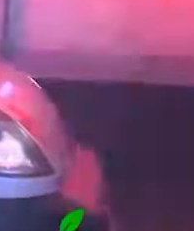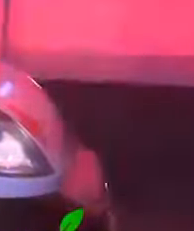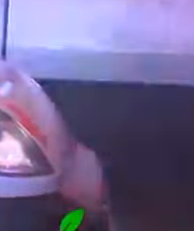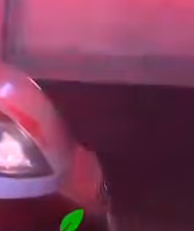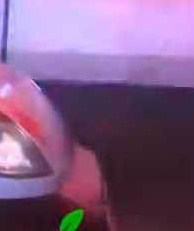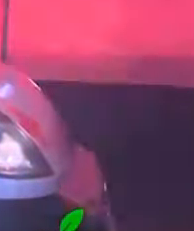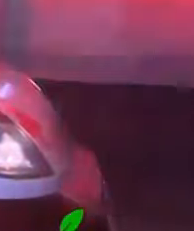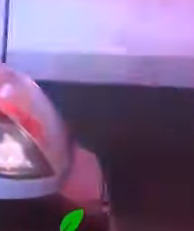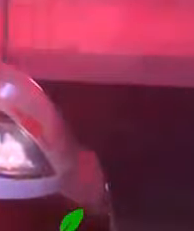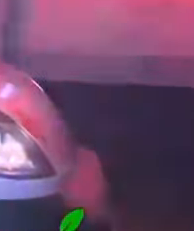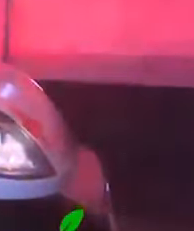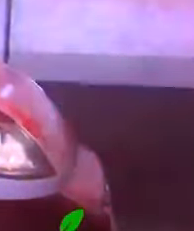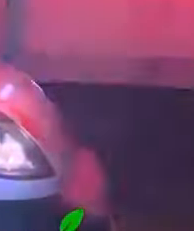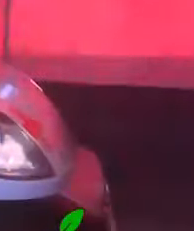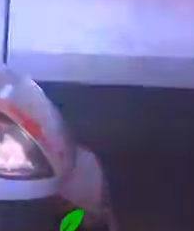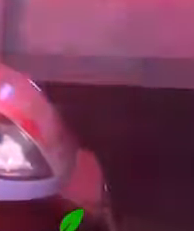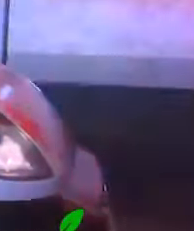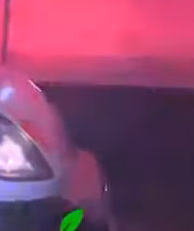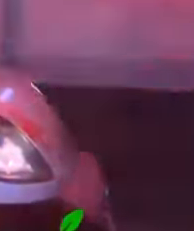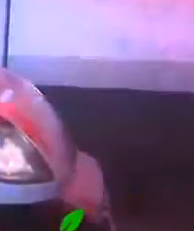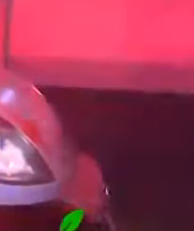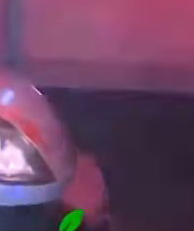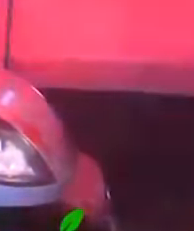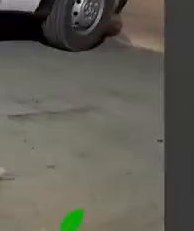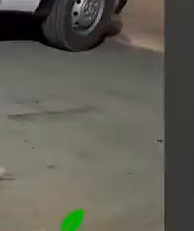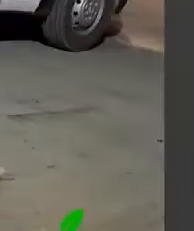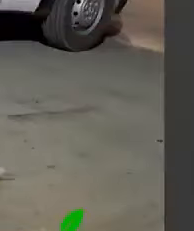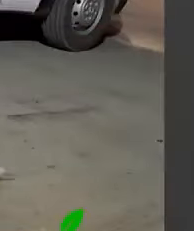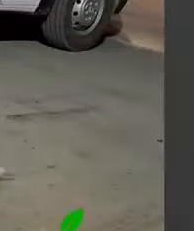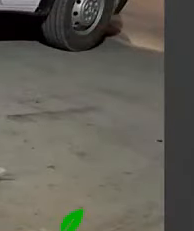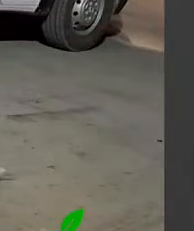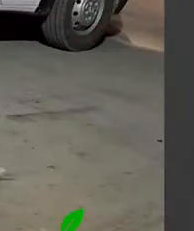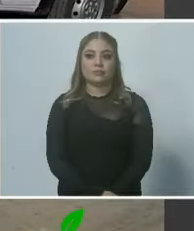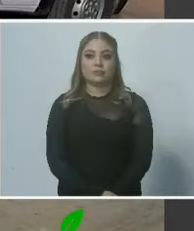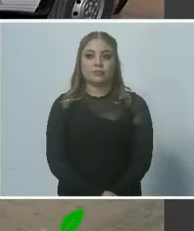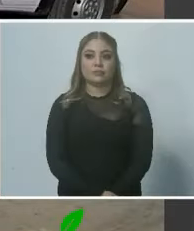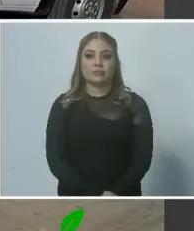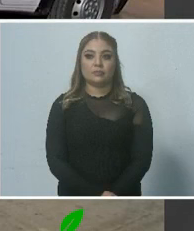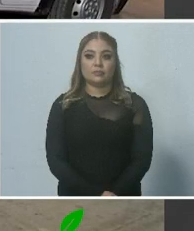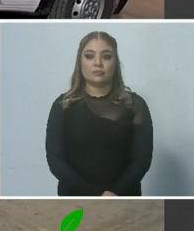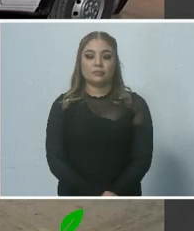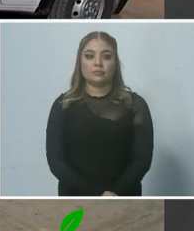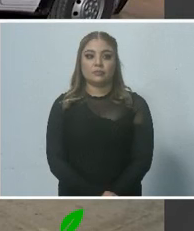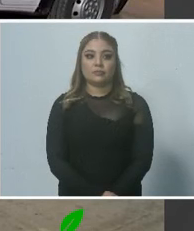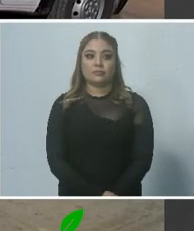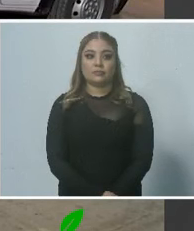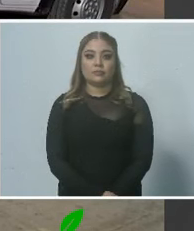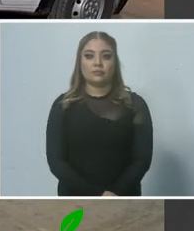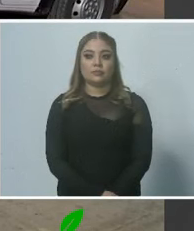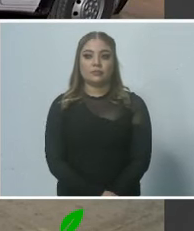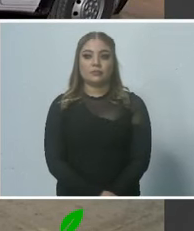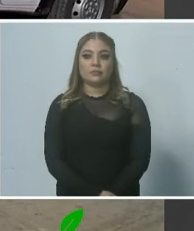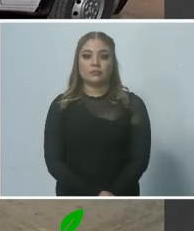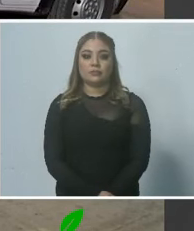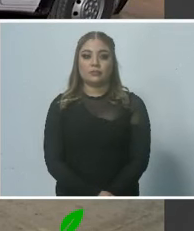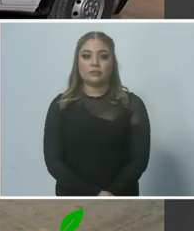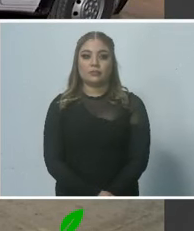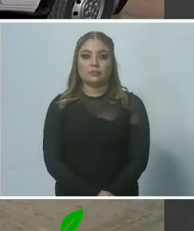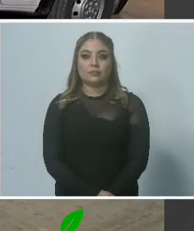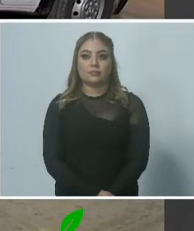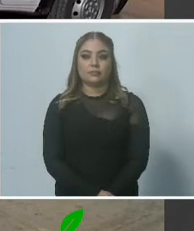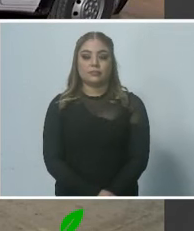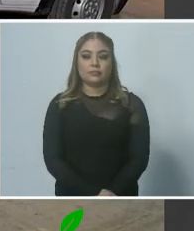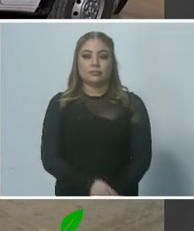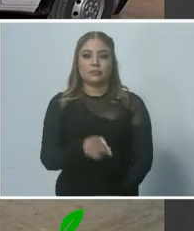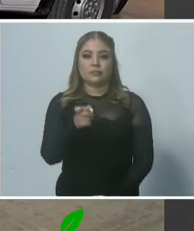policía municipal hacía un recorrido por el bulevar Las Quintas y calle de la Perla. Repentinamente, al exterior de una tienda de conveniencia,